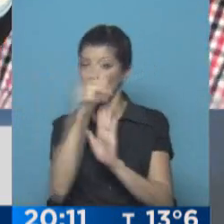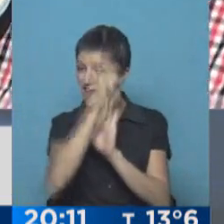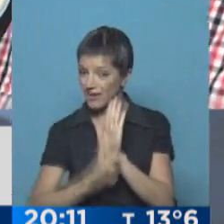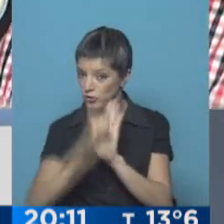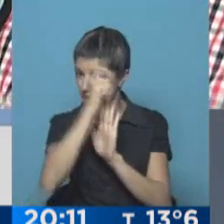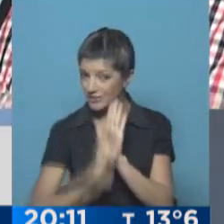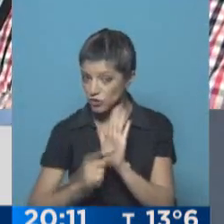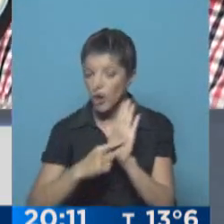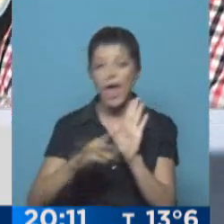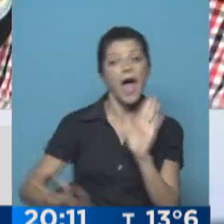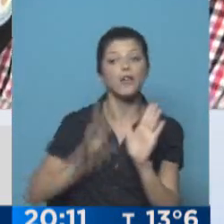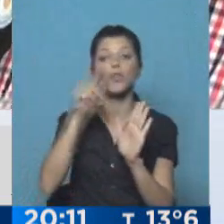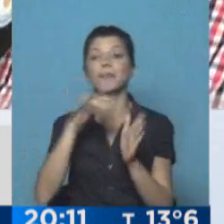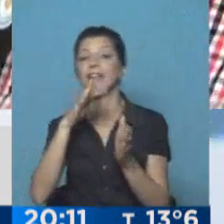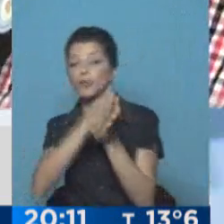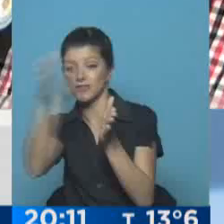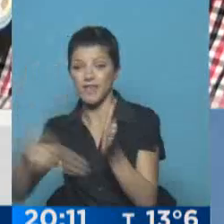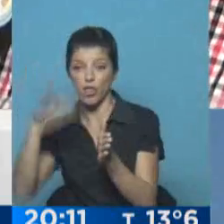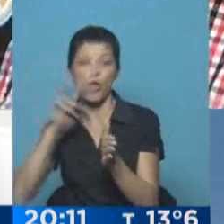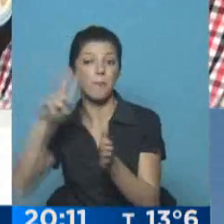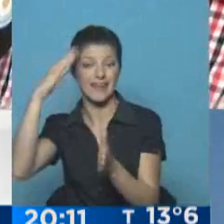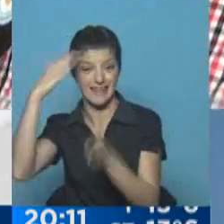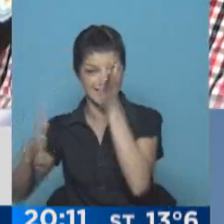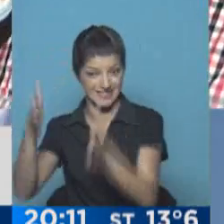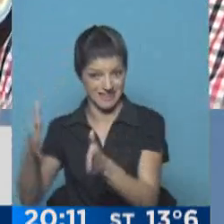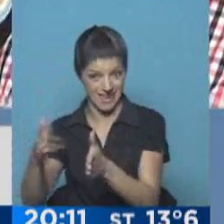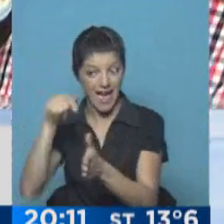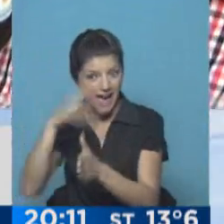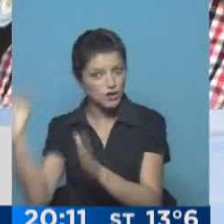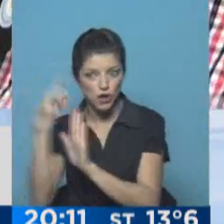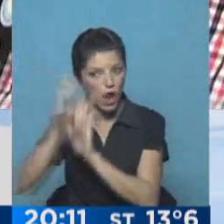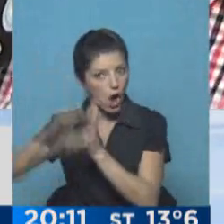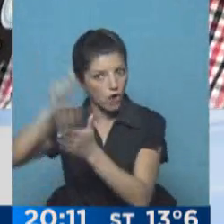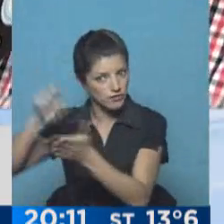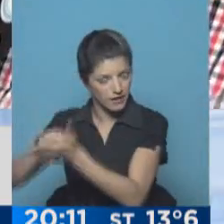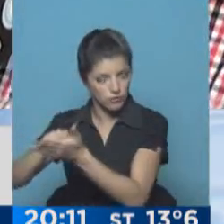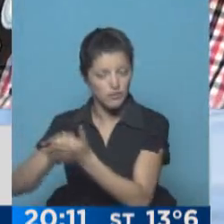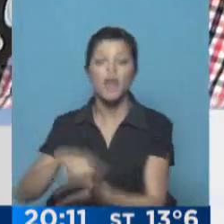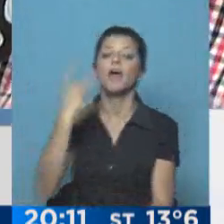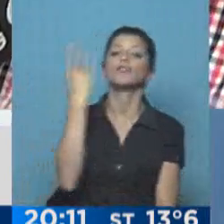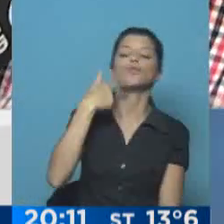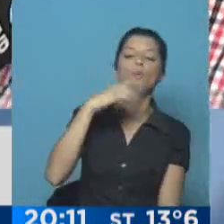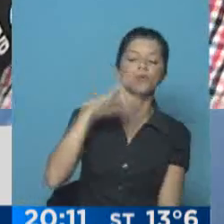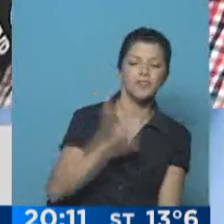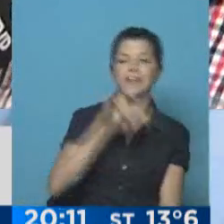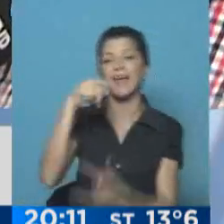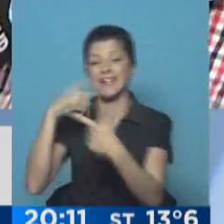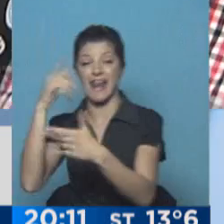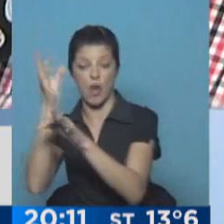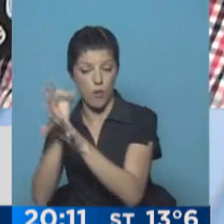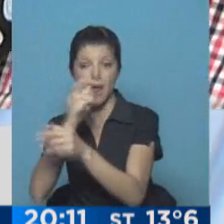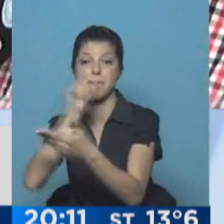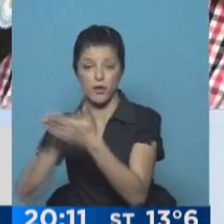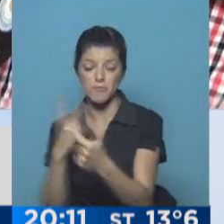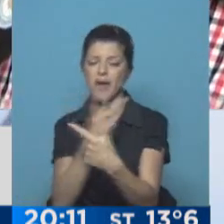sucedió entre 2014 y 2015. Tanto la usina como la Escuela Superior de Ciencias Deportivas tienen otro elemento más sospechoso aún, que además